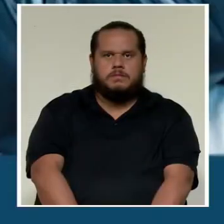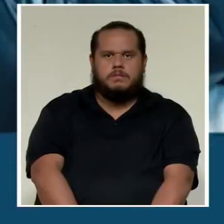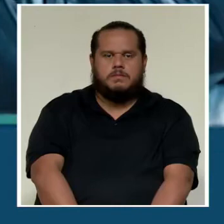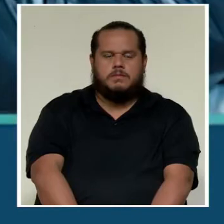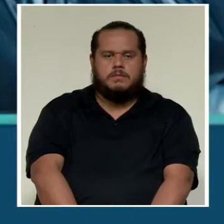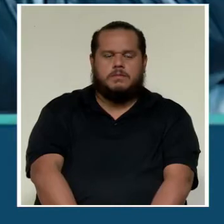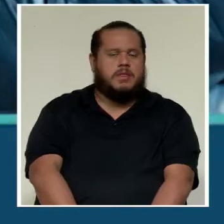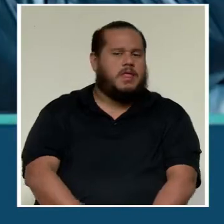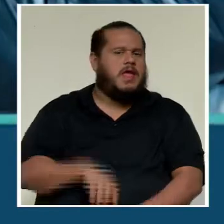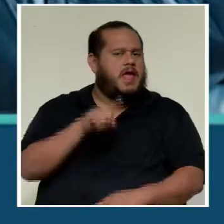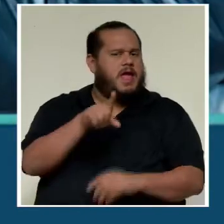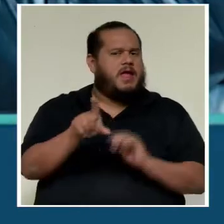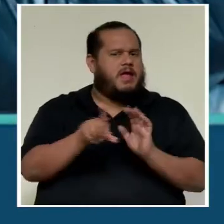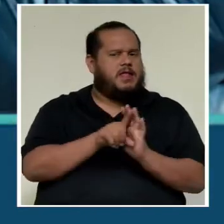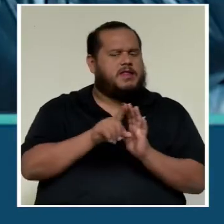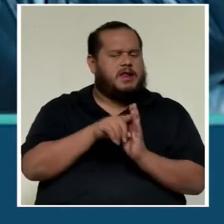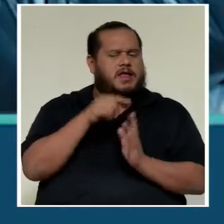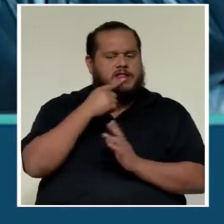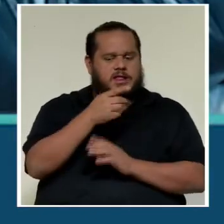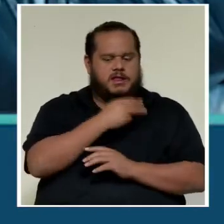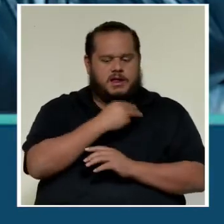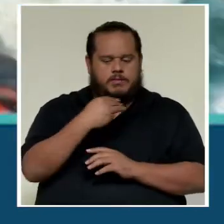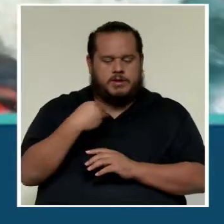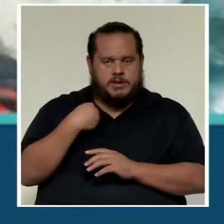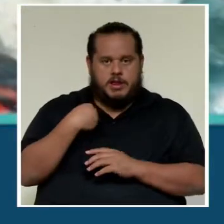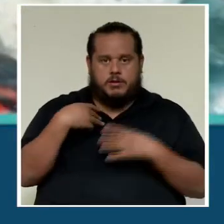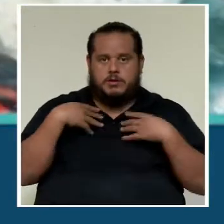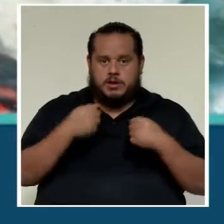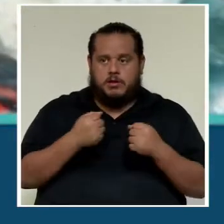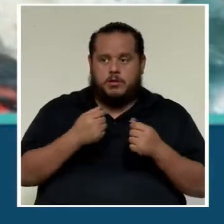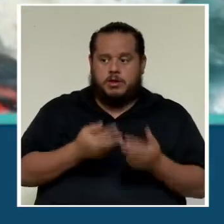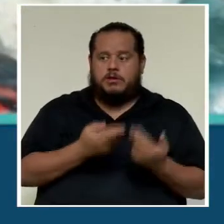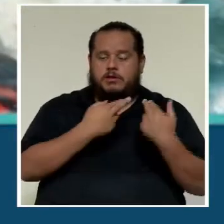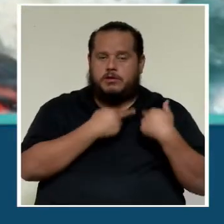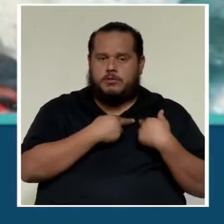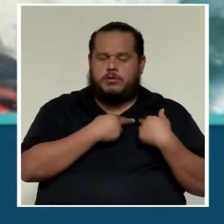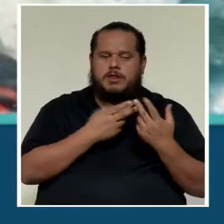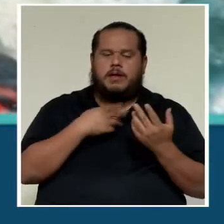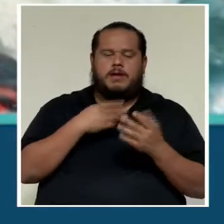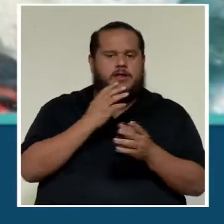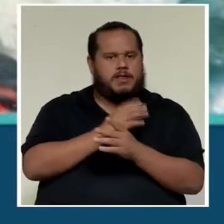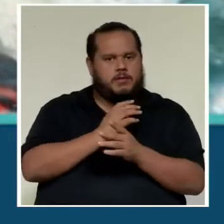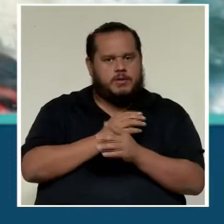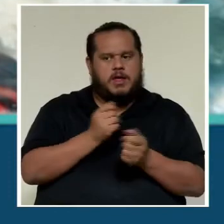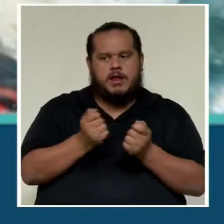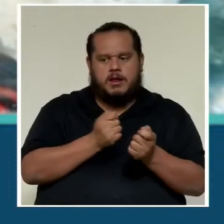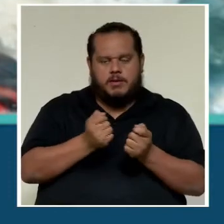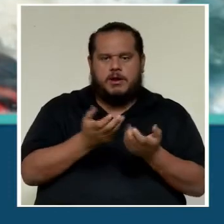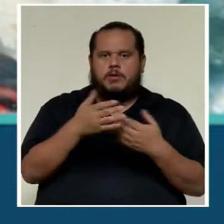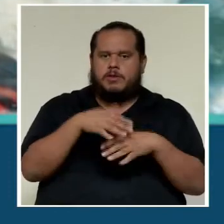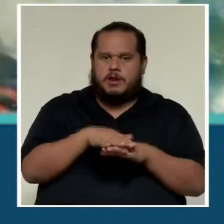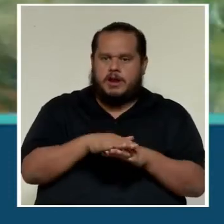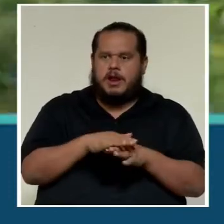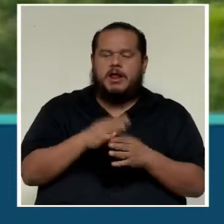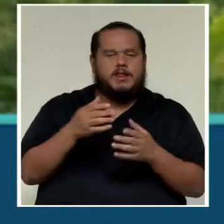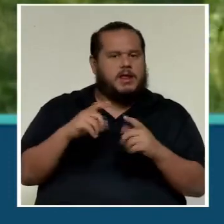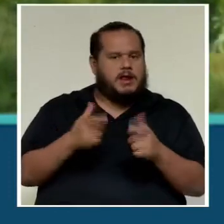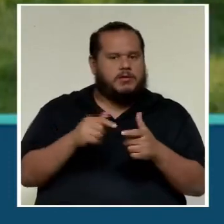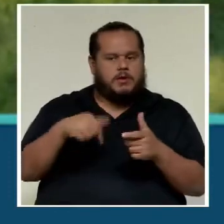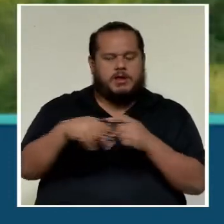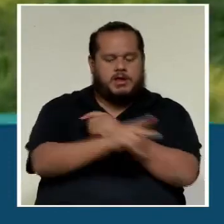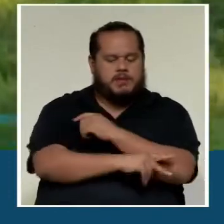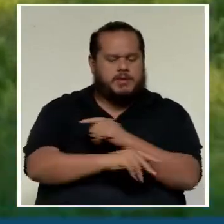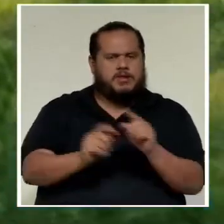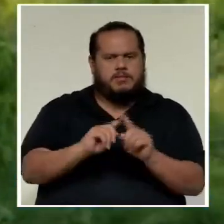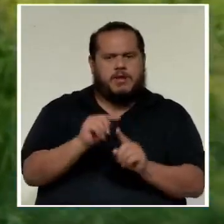Esta ley señala al Ministerio de Salud como el responsable de regular y velar por el manejo integral de los residuos en el país. Sin embargo,